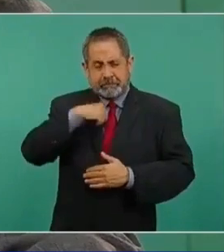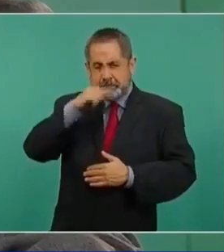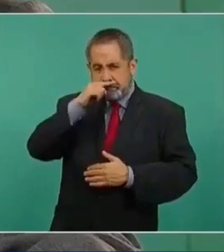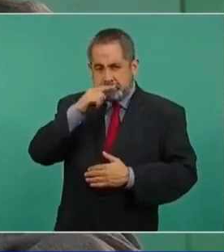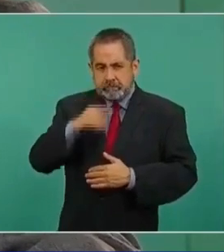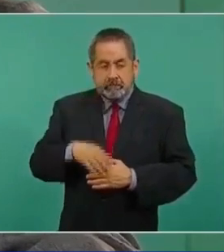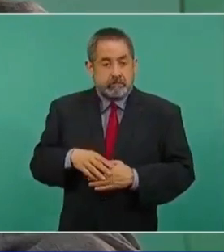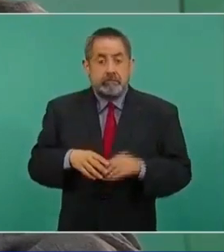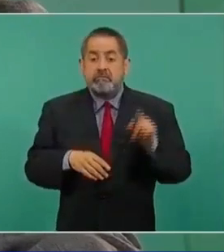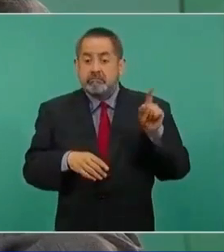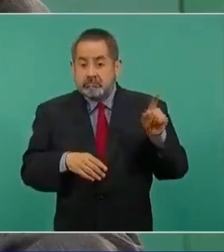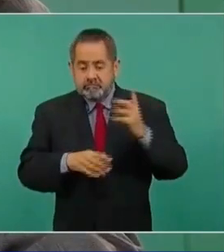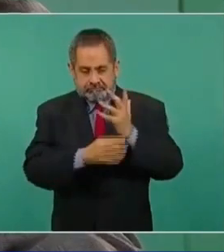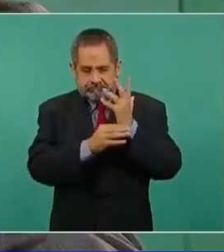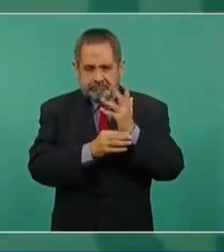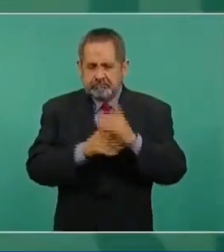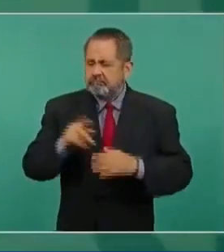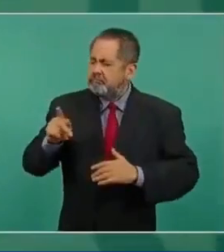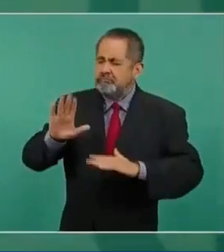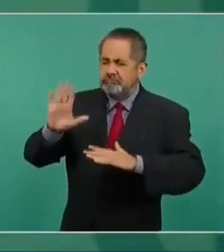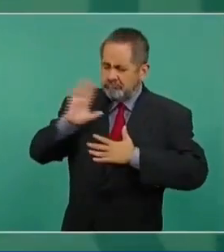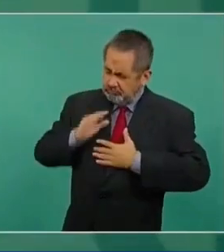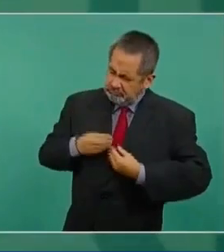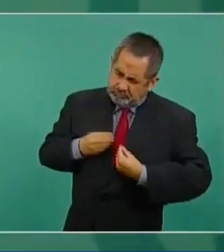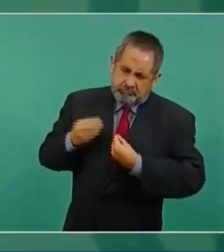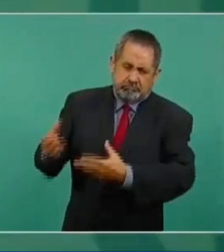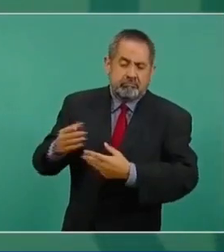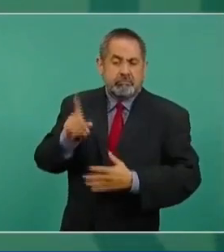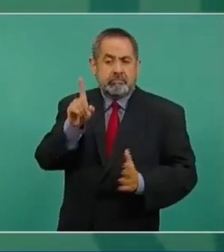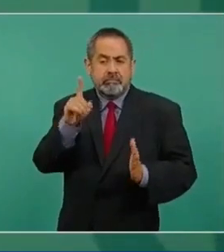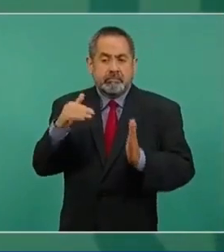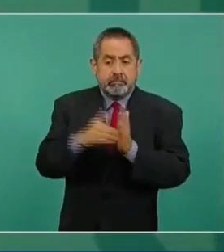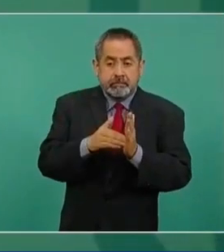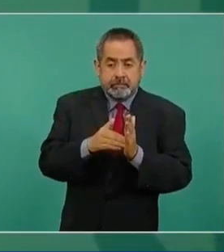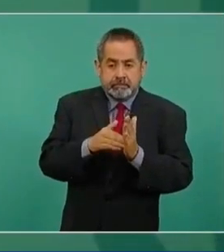Hizo el compromiso de mandarnos 1,000